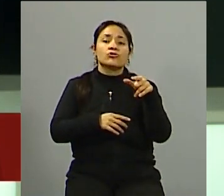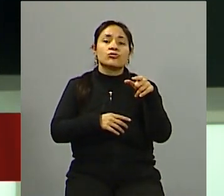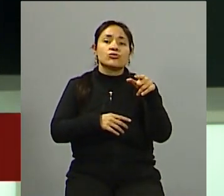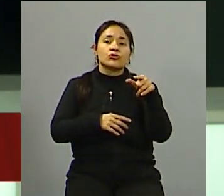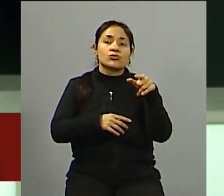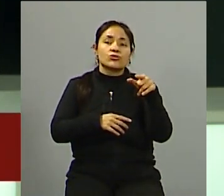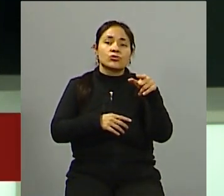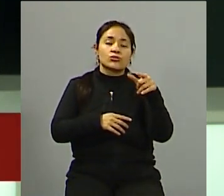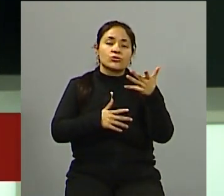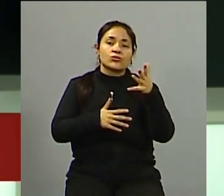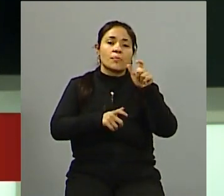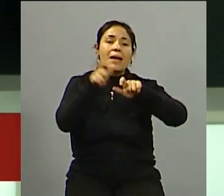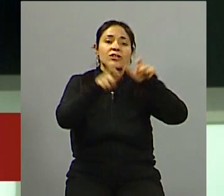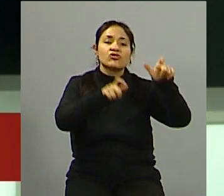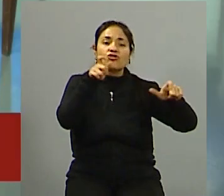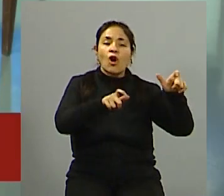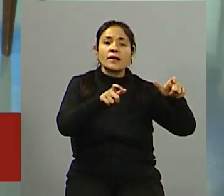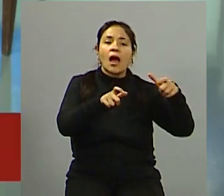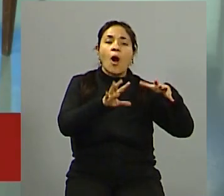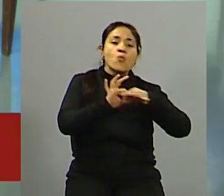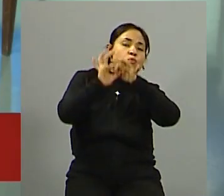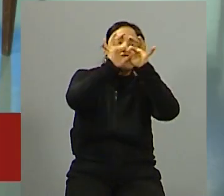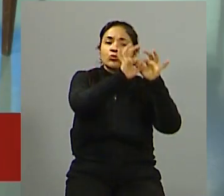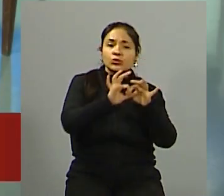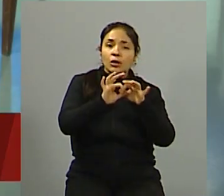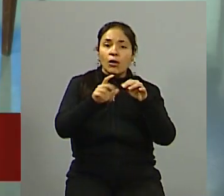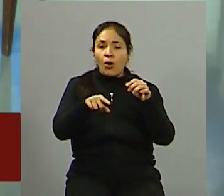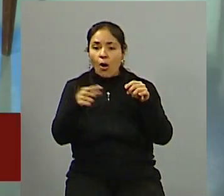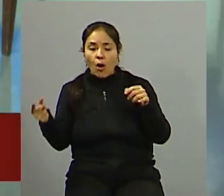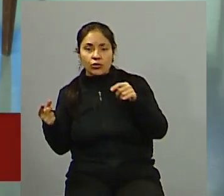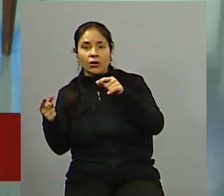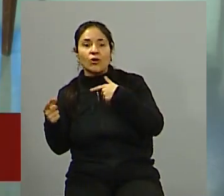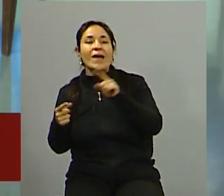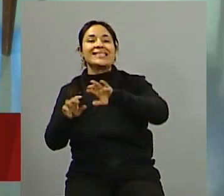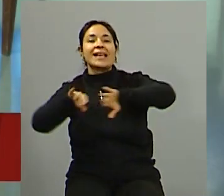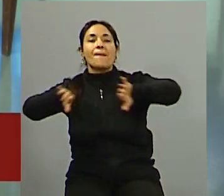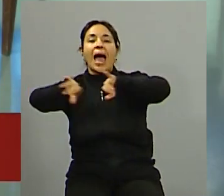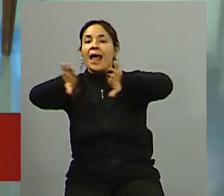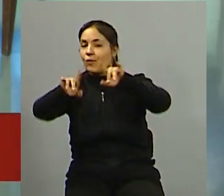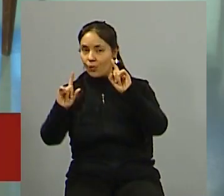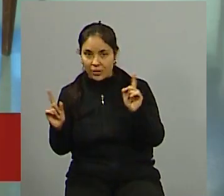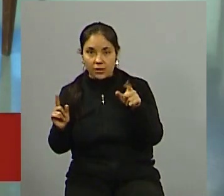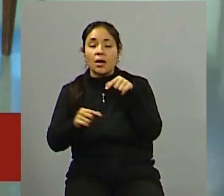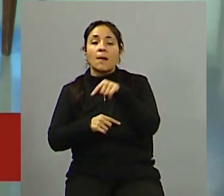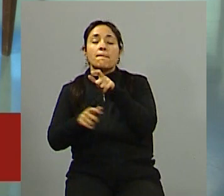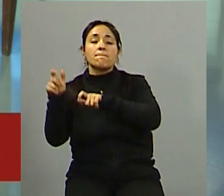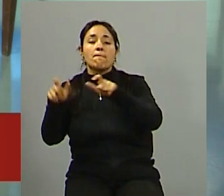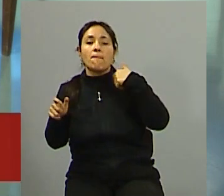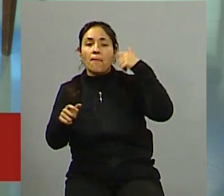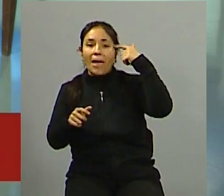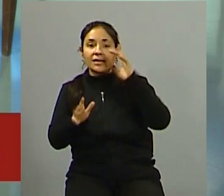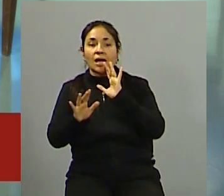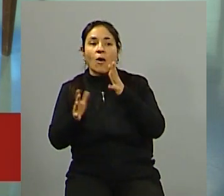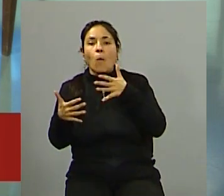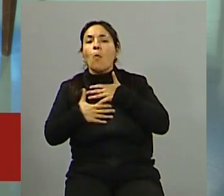entre el ciudadano, no vamos a decir separatista, sino que cree en mayores autonomías económicas, ciudadanas y políticas. Y acá está